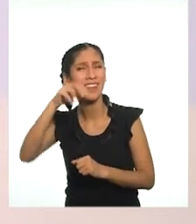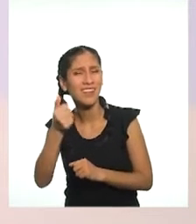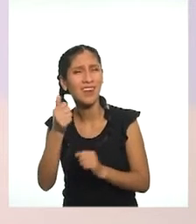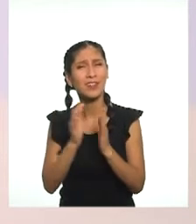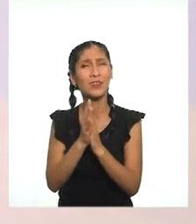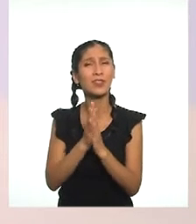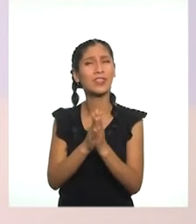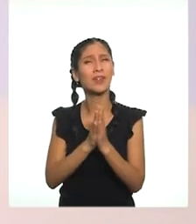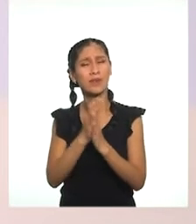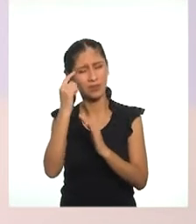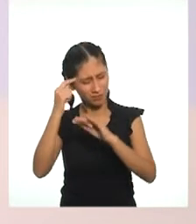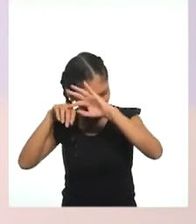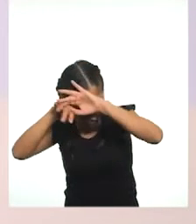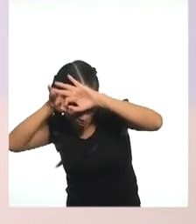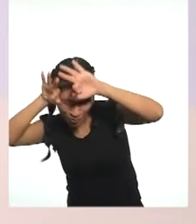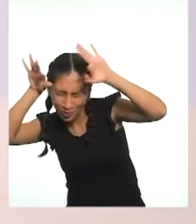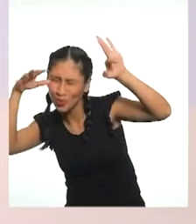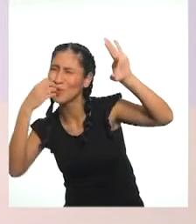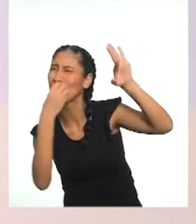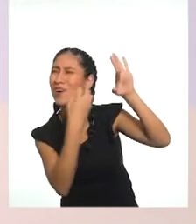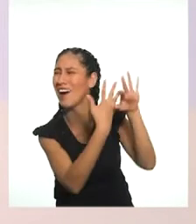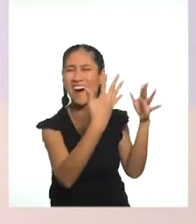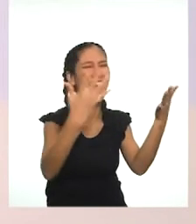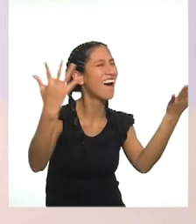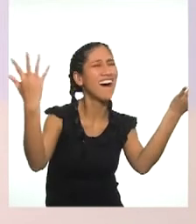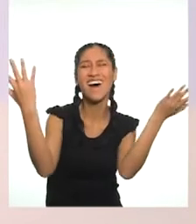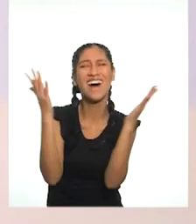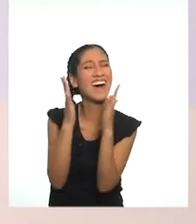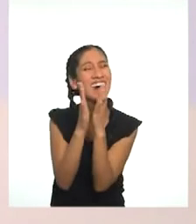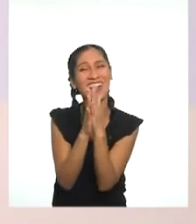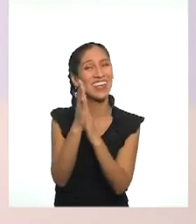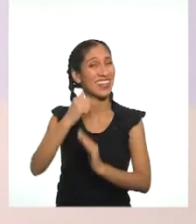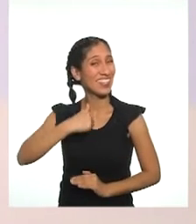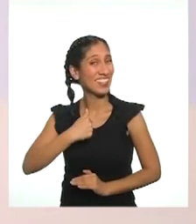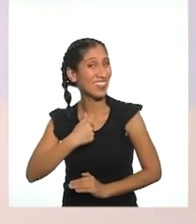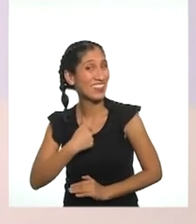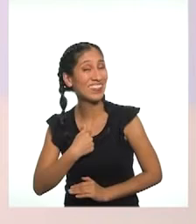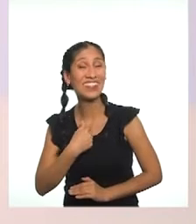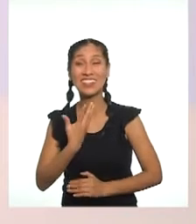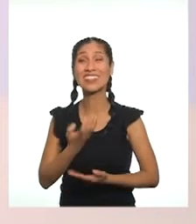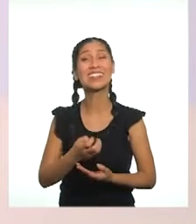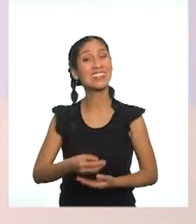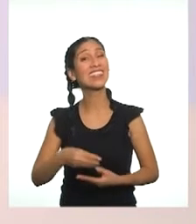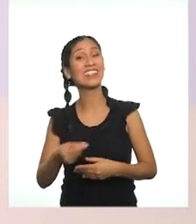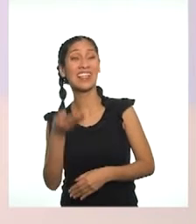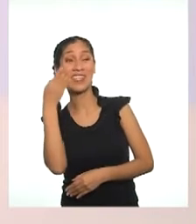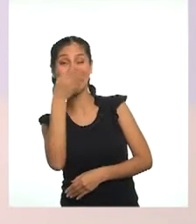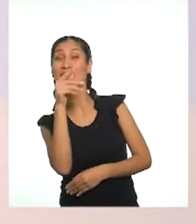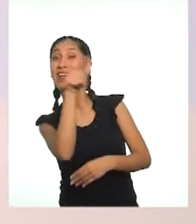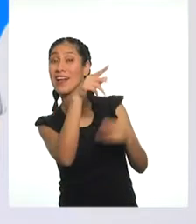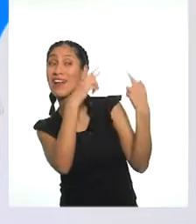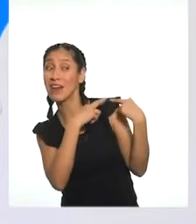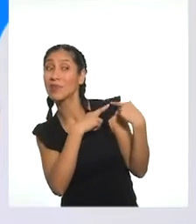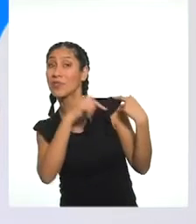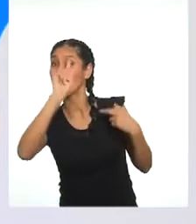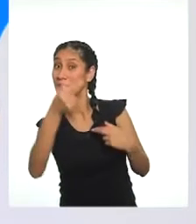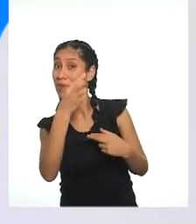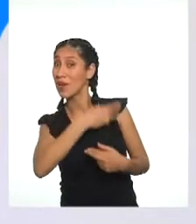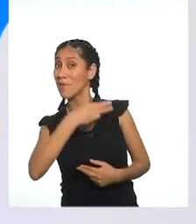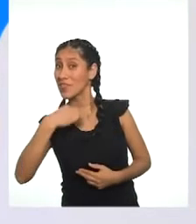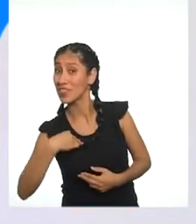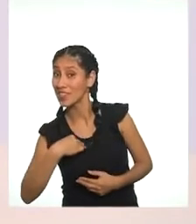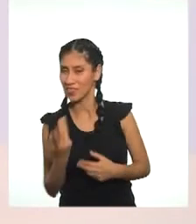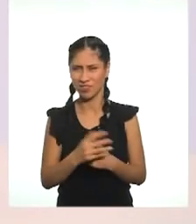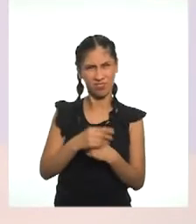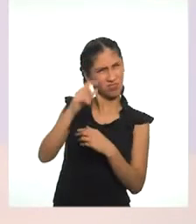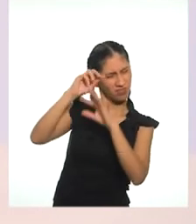Estaba teniendo un sueño maravilloso. Y yo que te iba a dar el cargo de primera ministra. ¿Qué